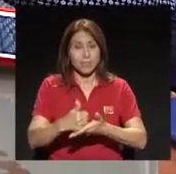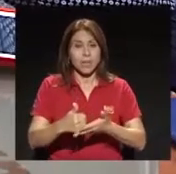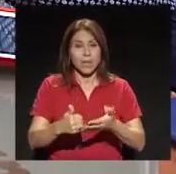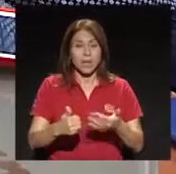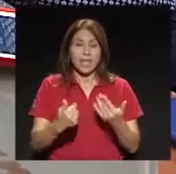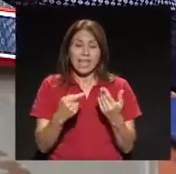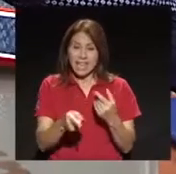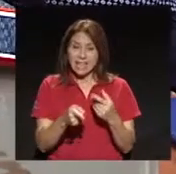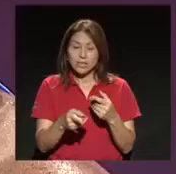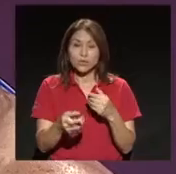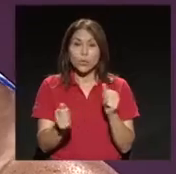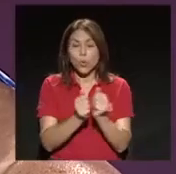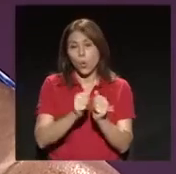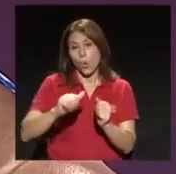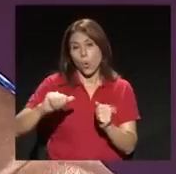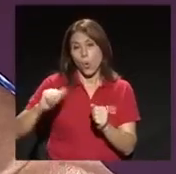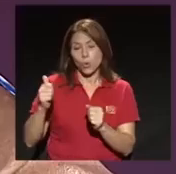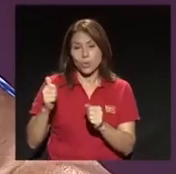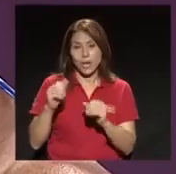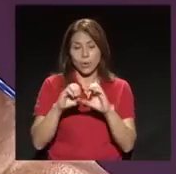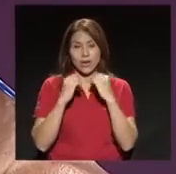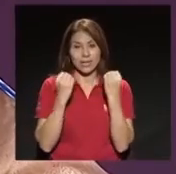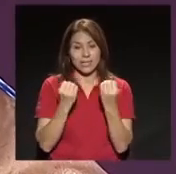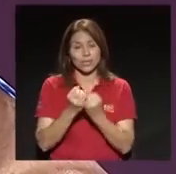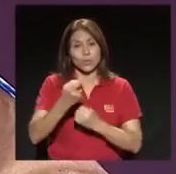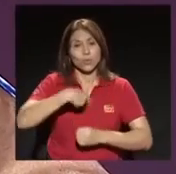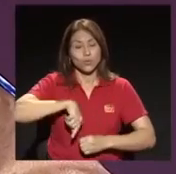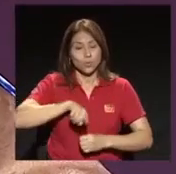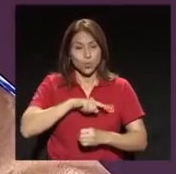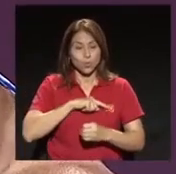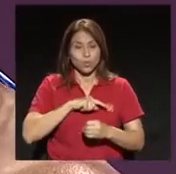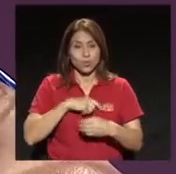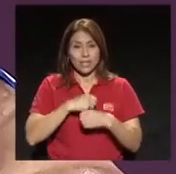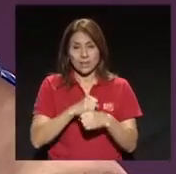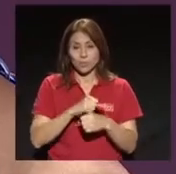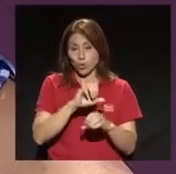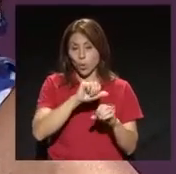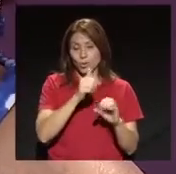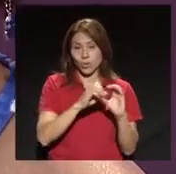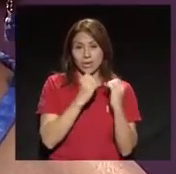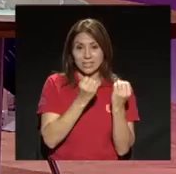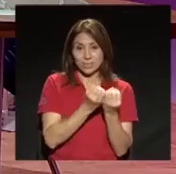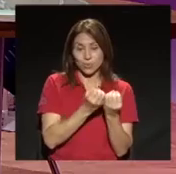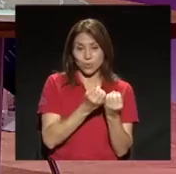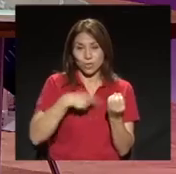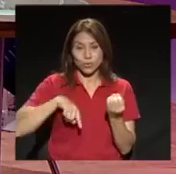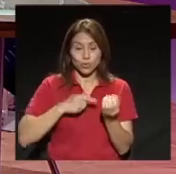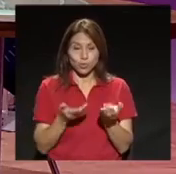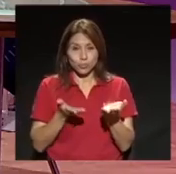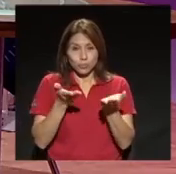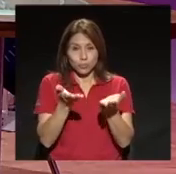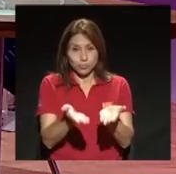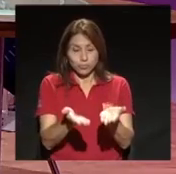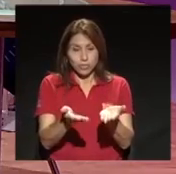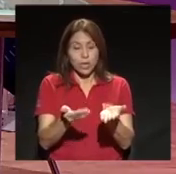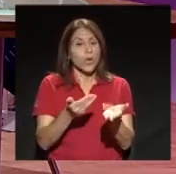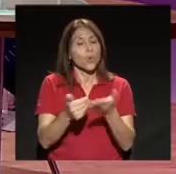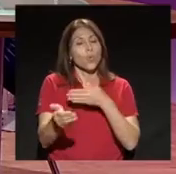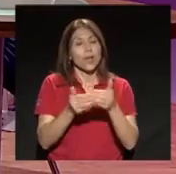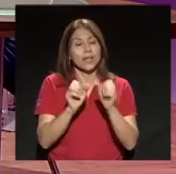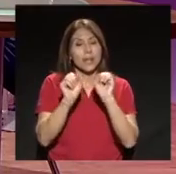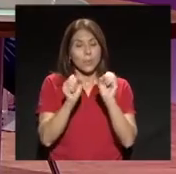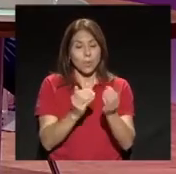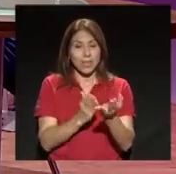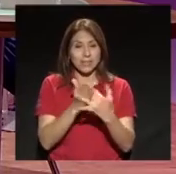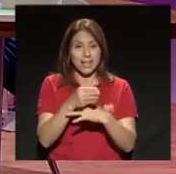la conducimos junto con otra organización contraparte que cualquiera puede acceder, se llama